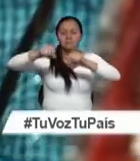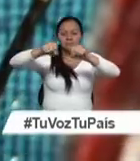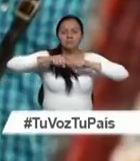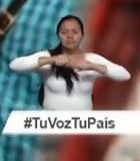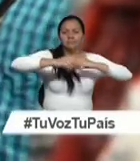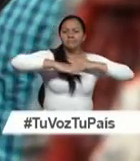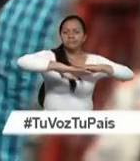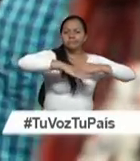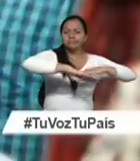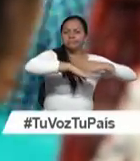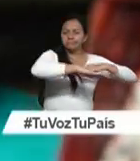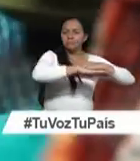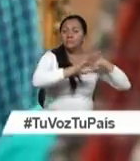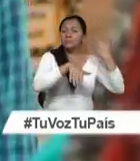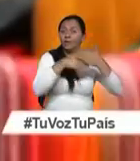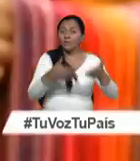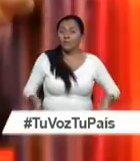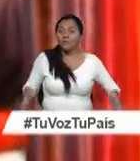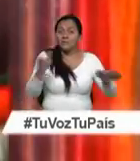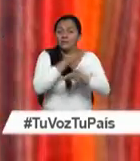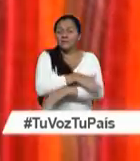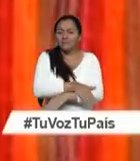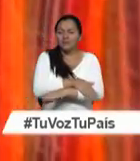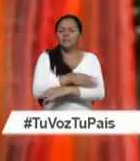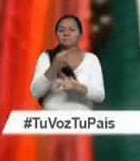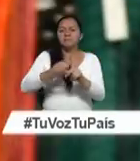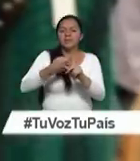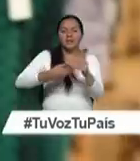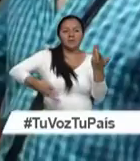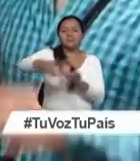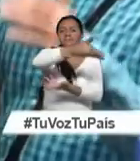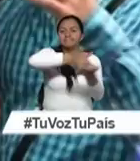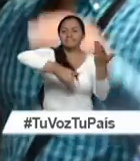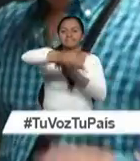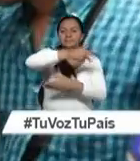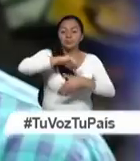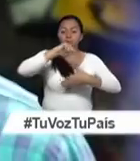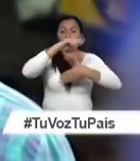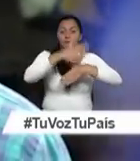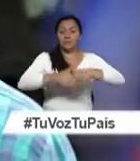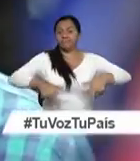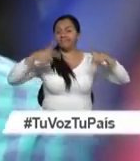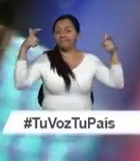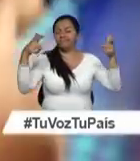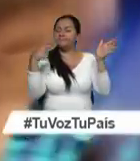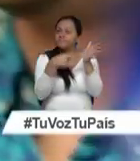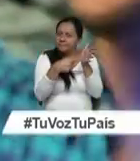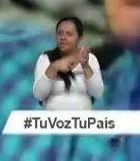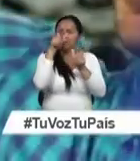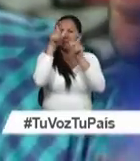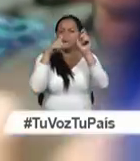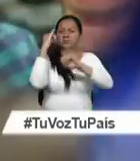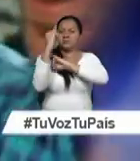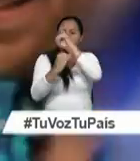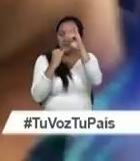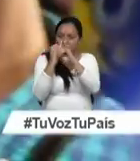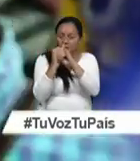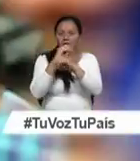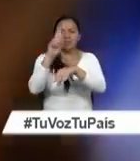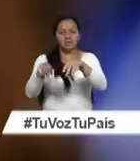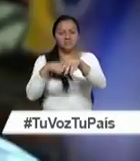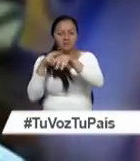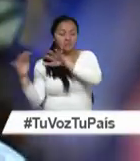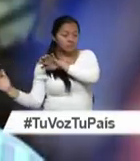quichua de los otavalos se luce en el mercado de artesanías más grande de Sudamérica, al que acuden visitantes del mundo entero.